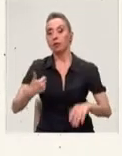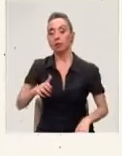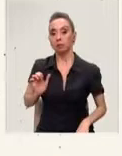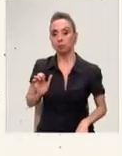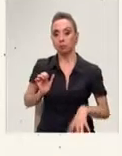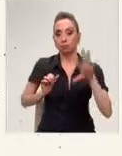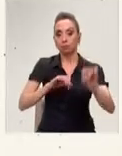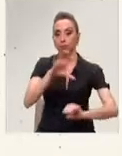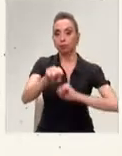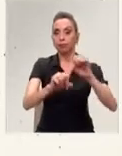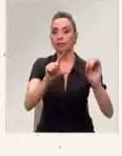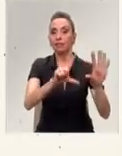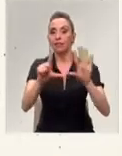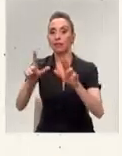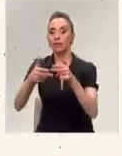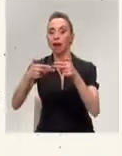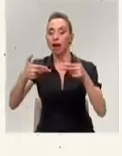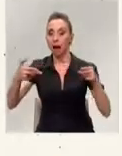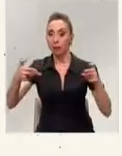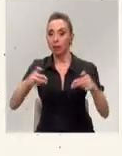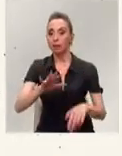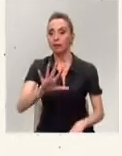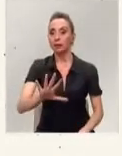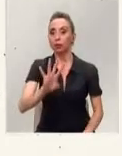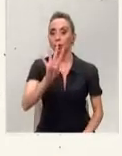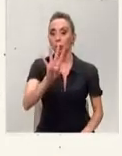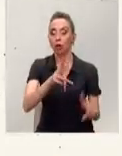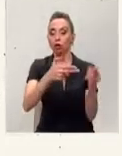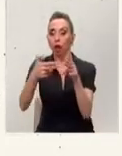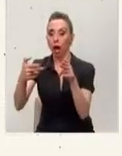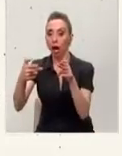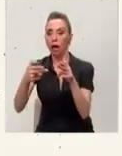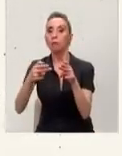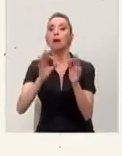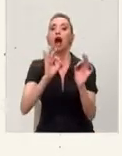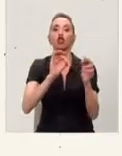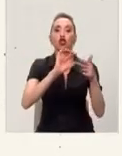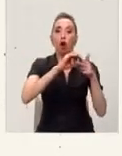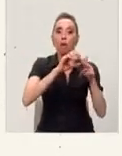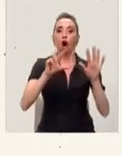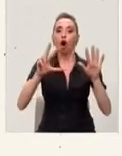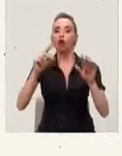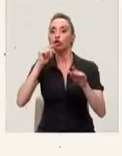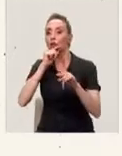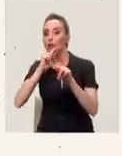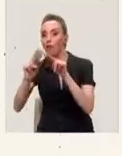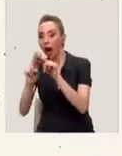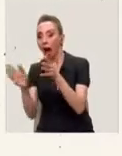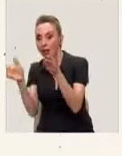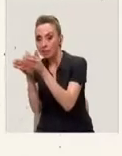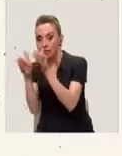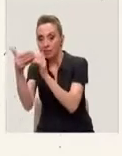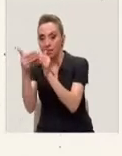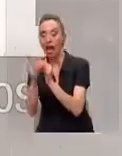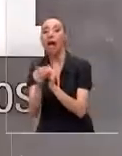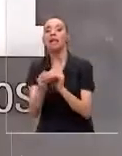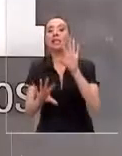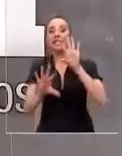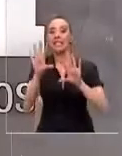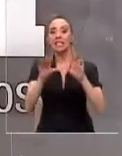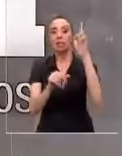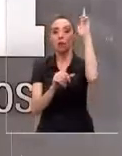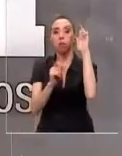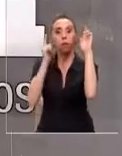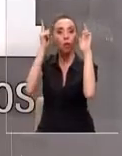Civil ha incautado 77 armas, 54 de ellas convencionales, 8 hechizas y 15 de fogueo modificadas.